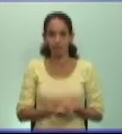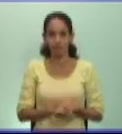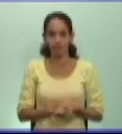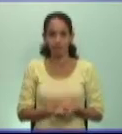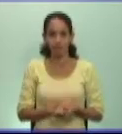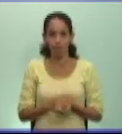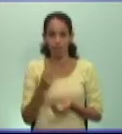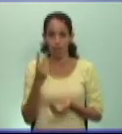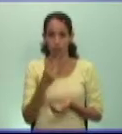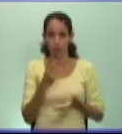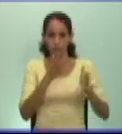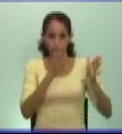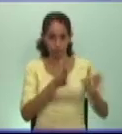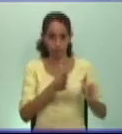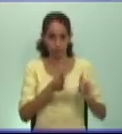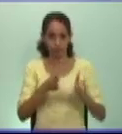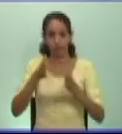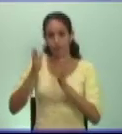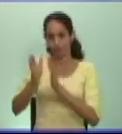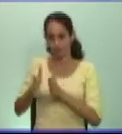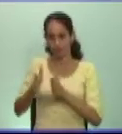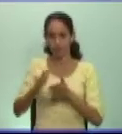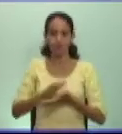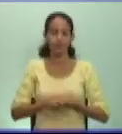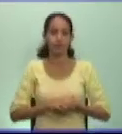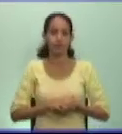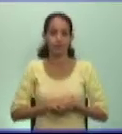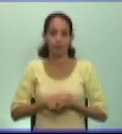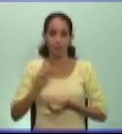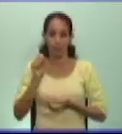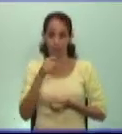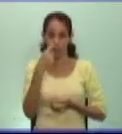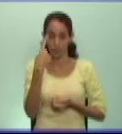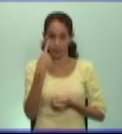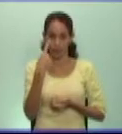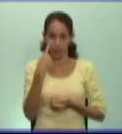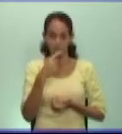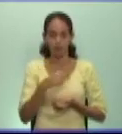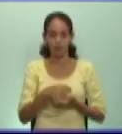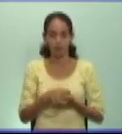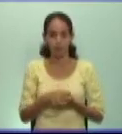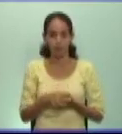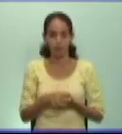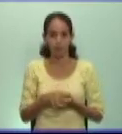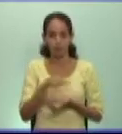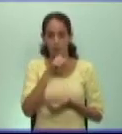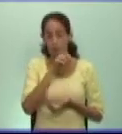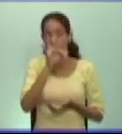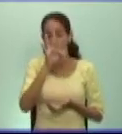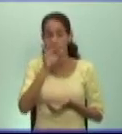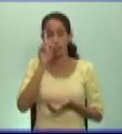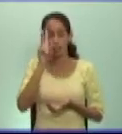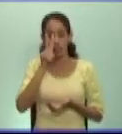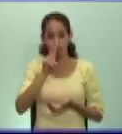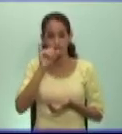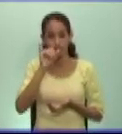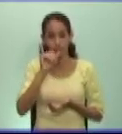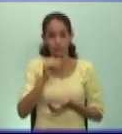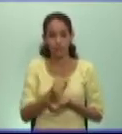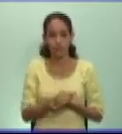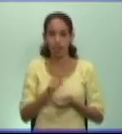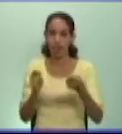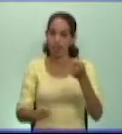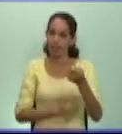momentos. Recuerden que la primera mitad, hasta el año 1826, es la etapa de las guerras por la independencia en